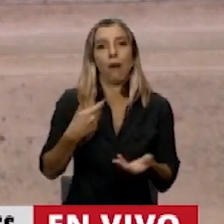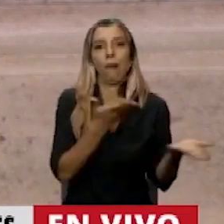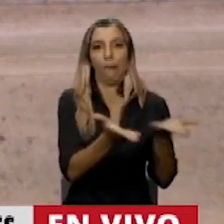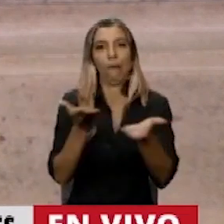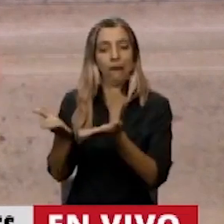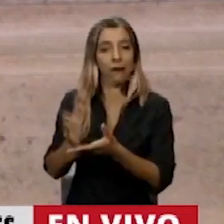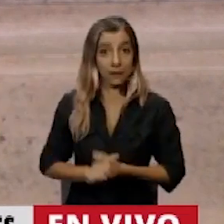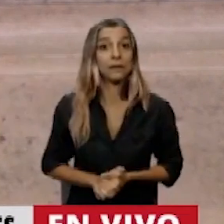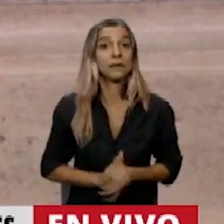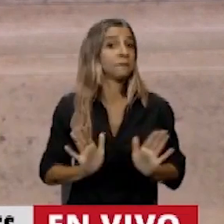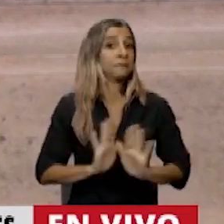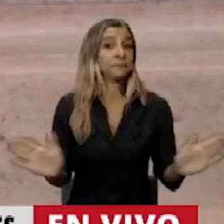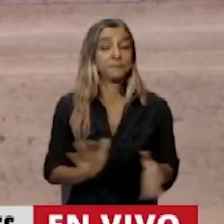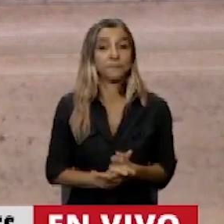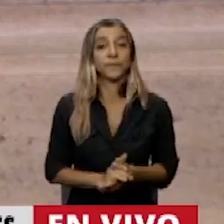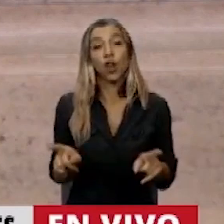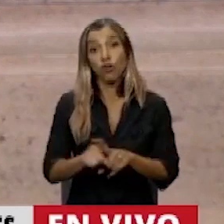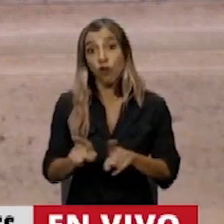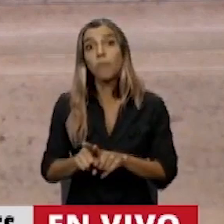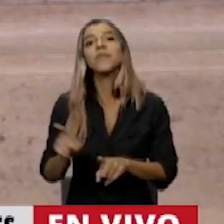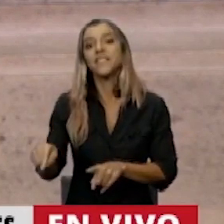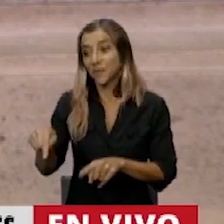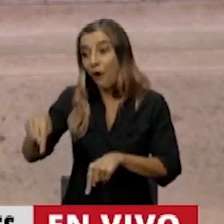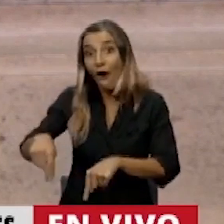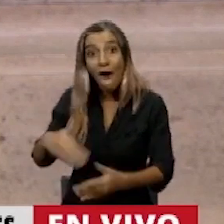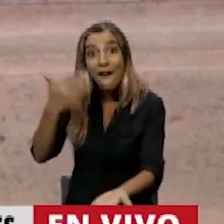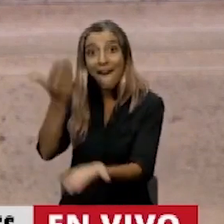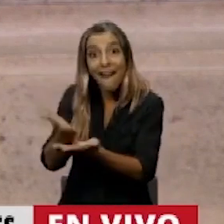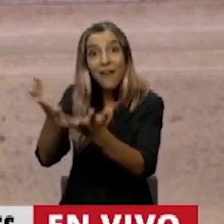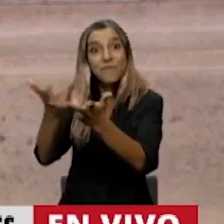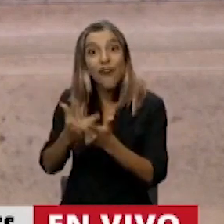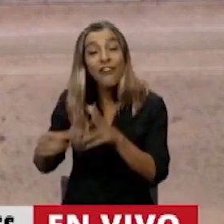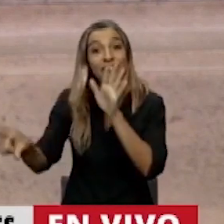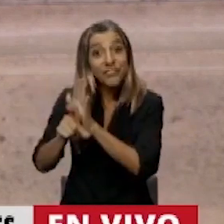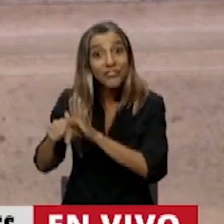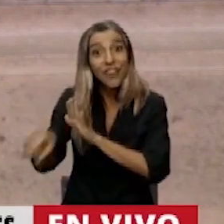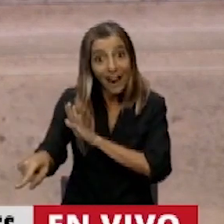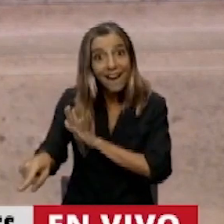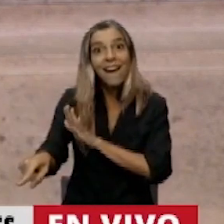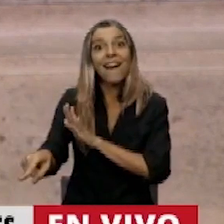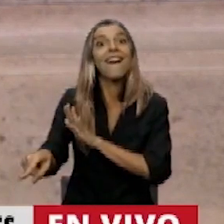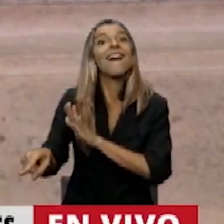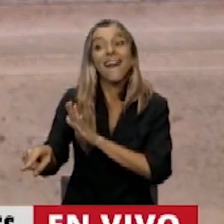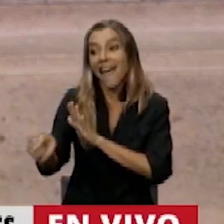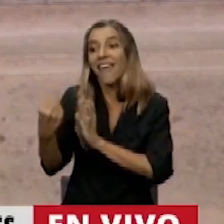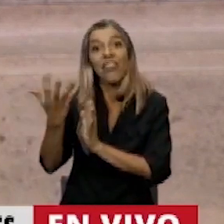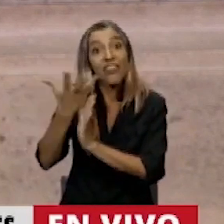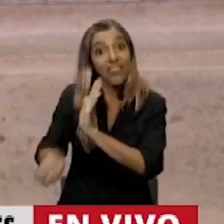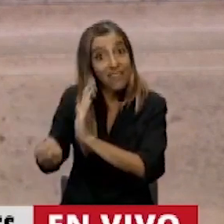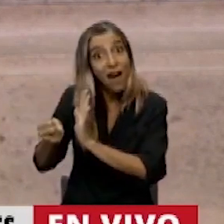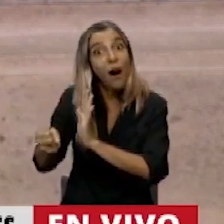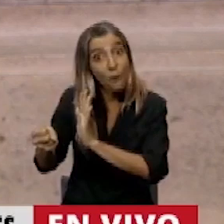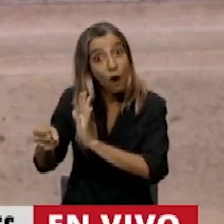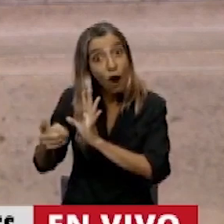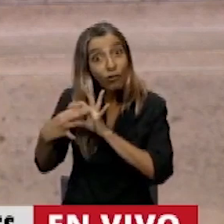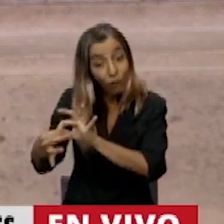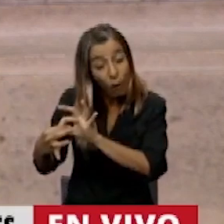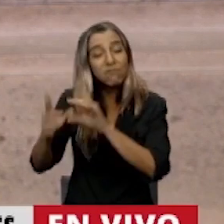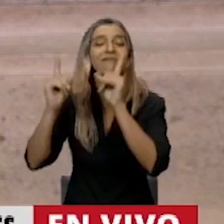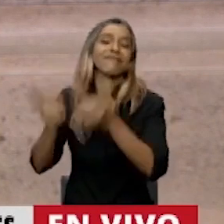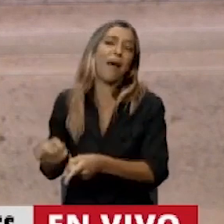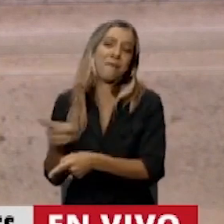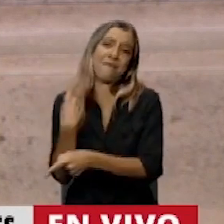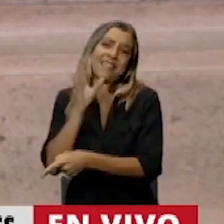la presentación hoy del proyecto de aborto legal forma parte de esta maniobra distractiva. No nos podemos hacerlo distraído,